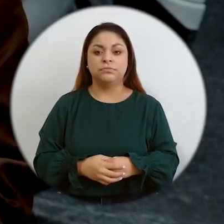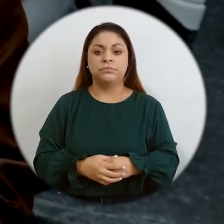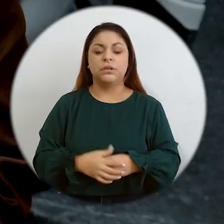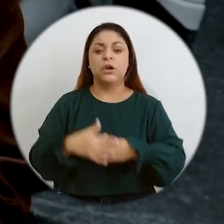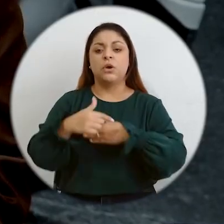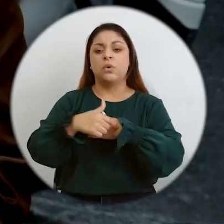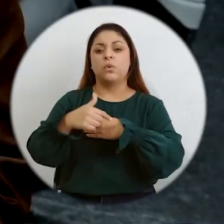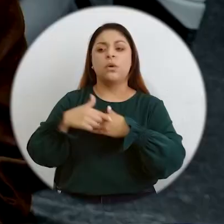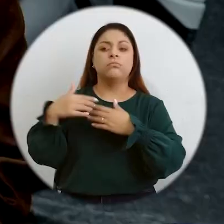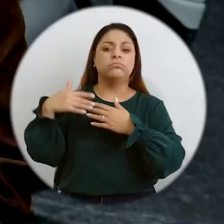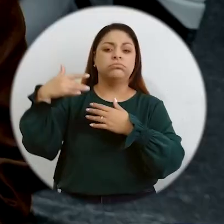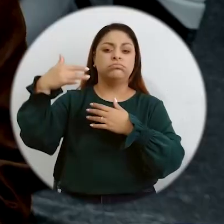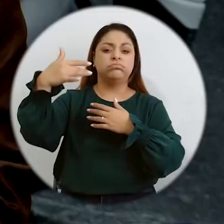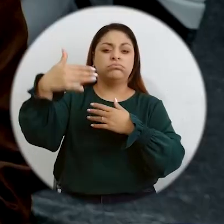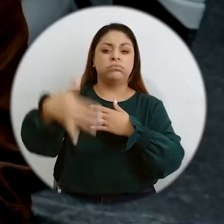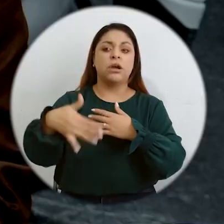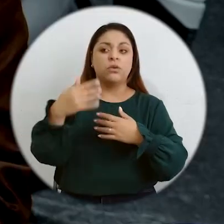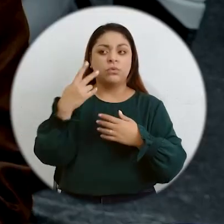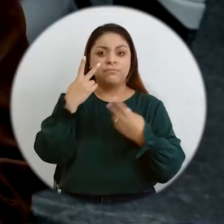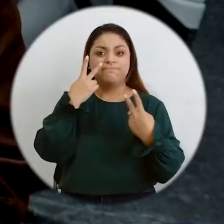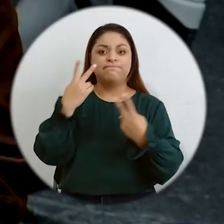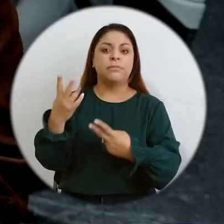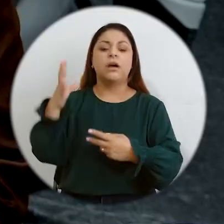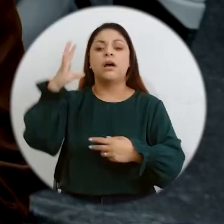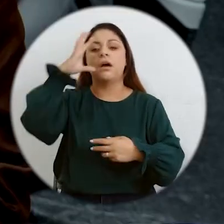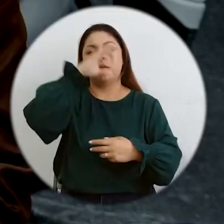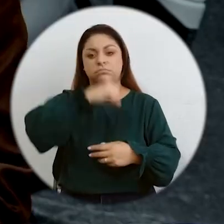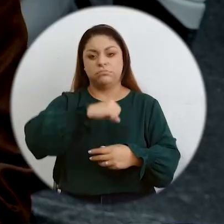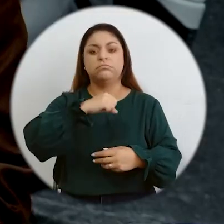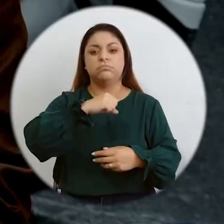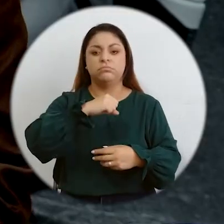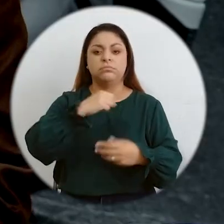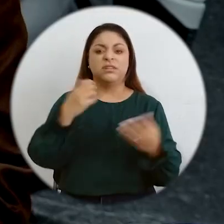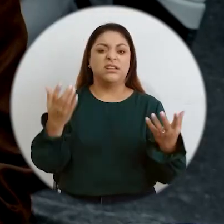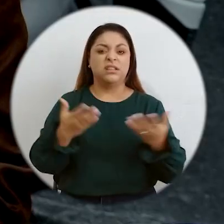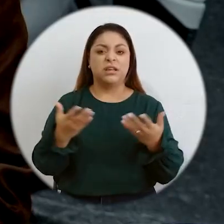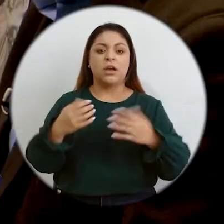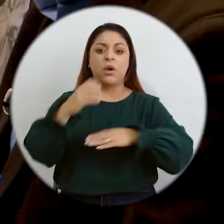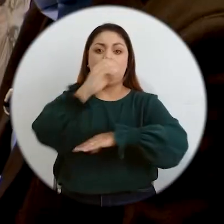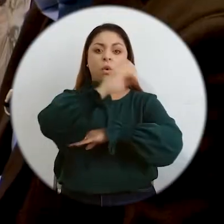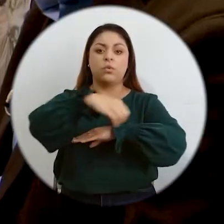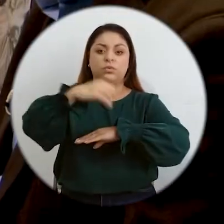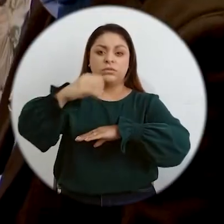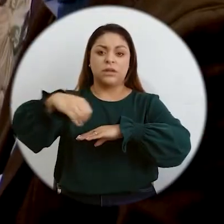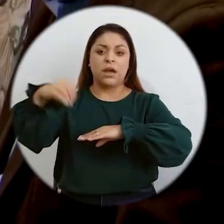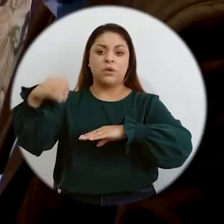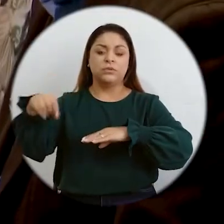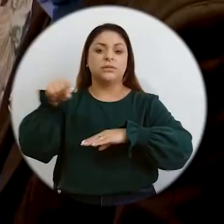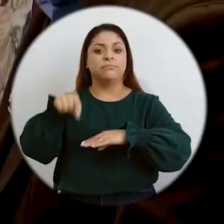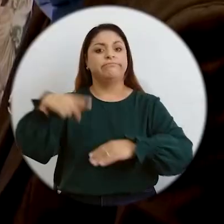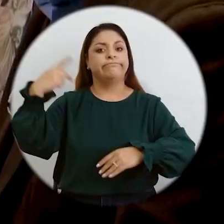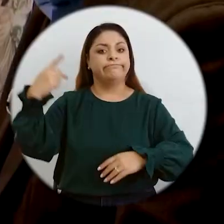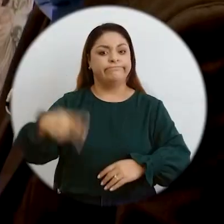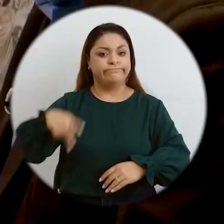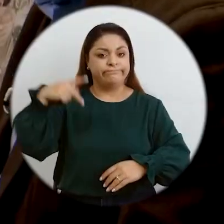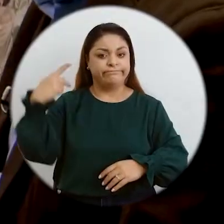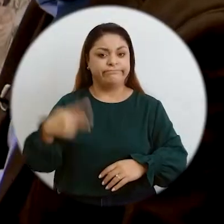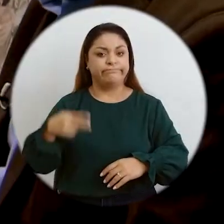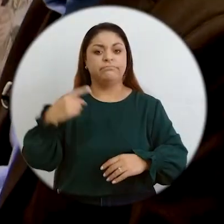Con el tiempo nos hemos dado cuenta de que los océanos están en peligro,